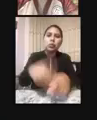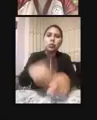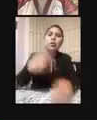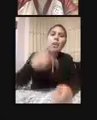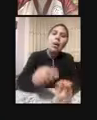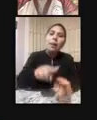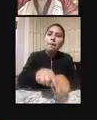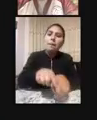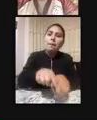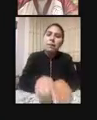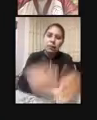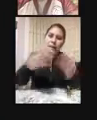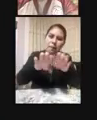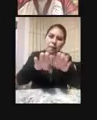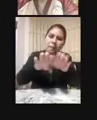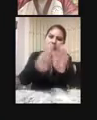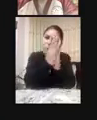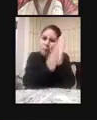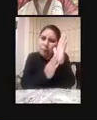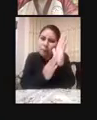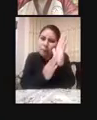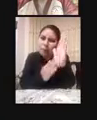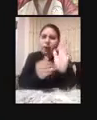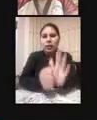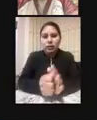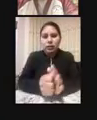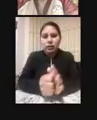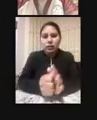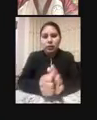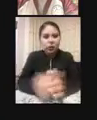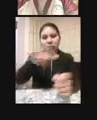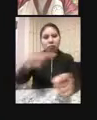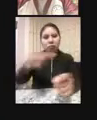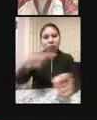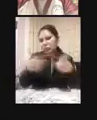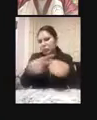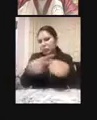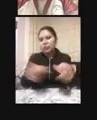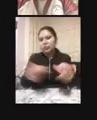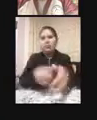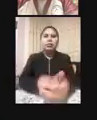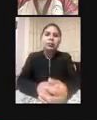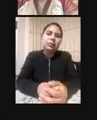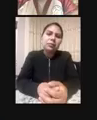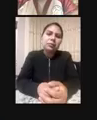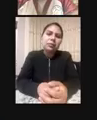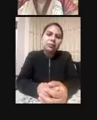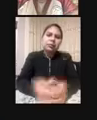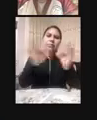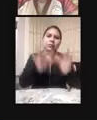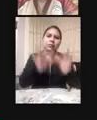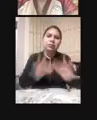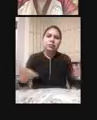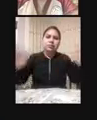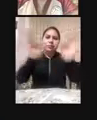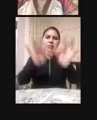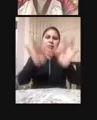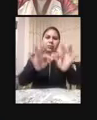Down también se presentan en distintos grados. En este caso es importante también consultar con